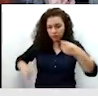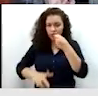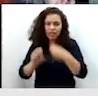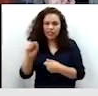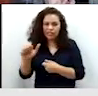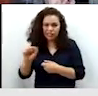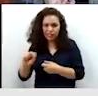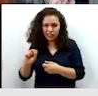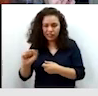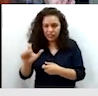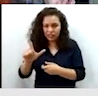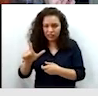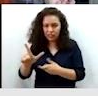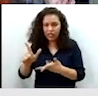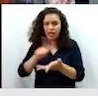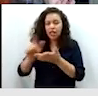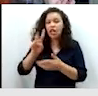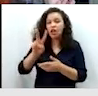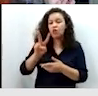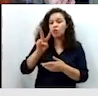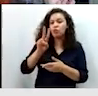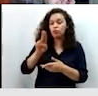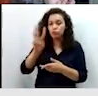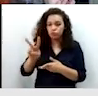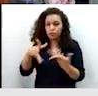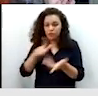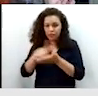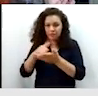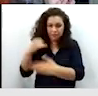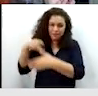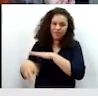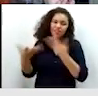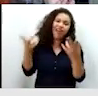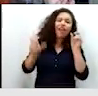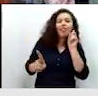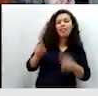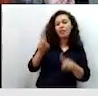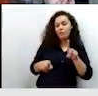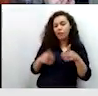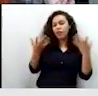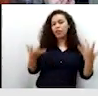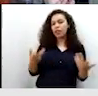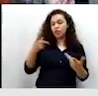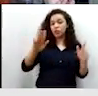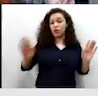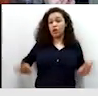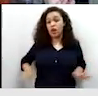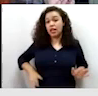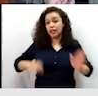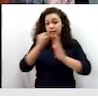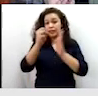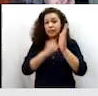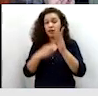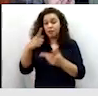o la lámpara UV, la limpieza y desinfección de esta como tal. Luego aquí va a depender mucho del tipo de sistema de filtrado y